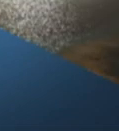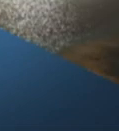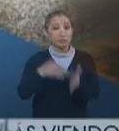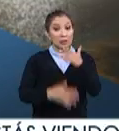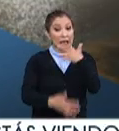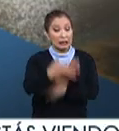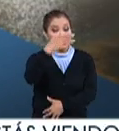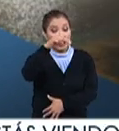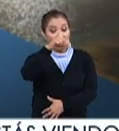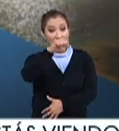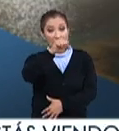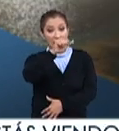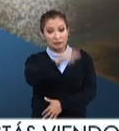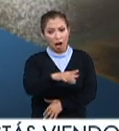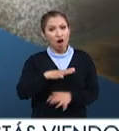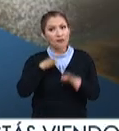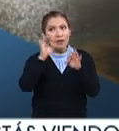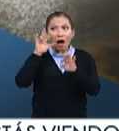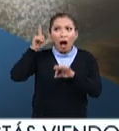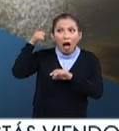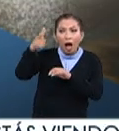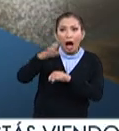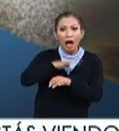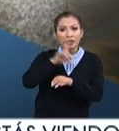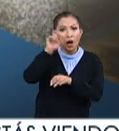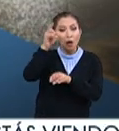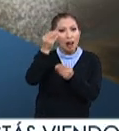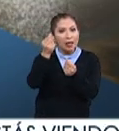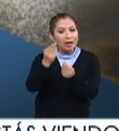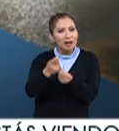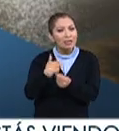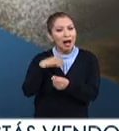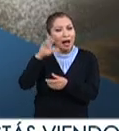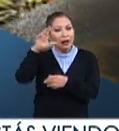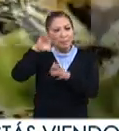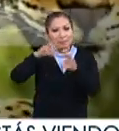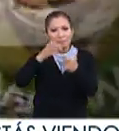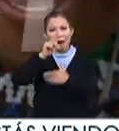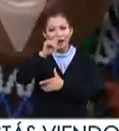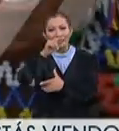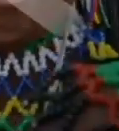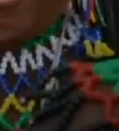En 2015, la NASA confirma la existencia de agua líquida en Marte.